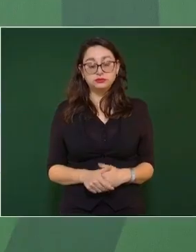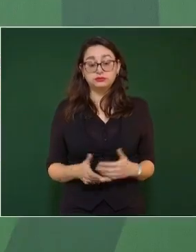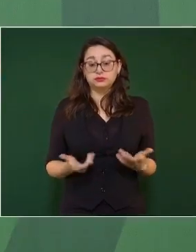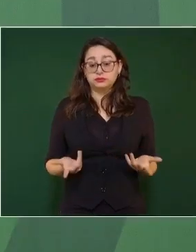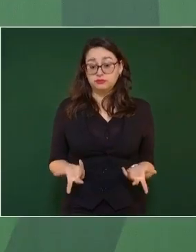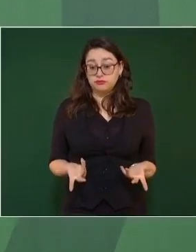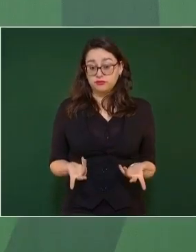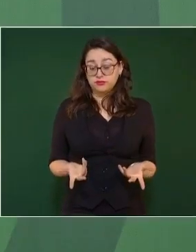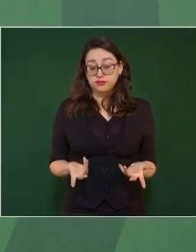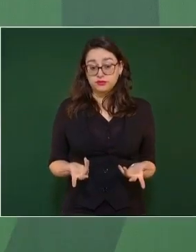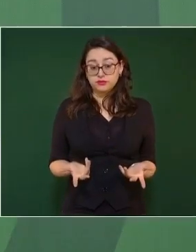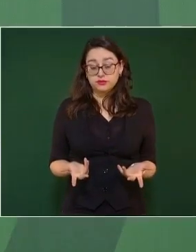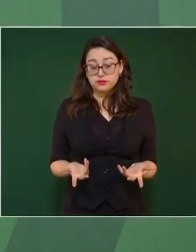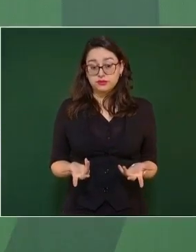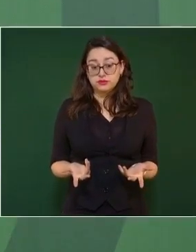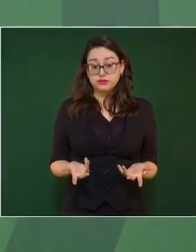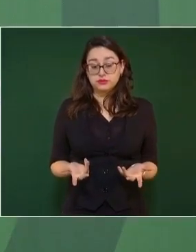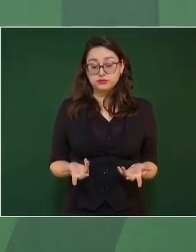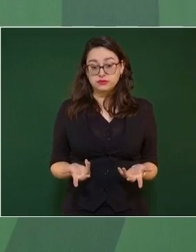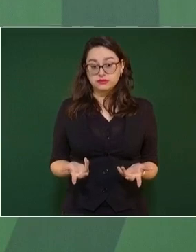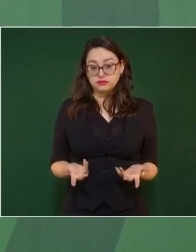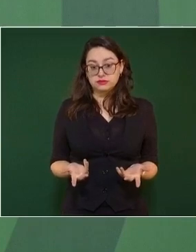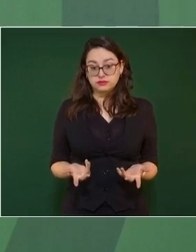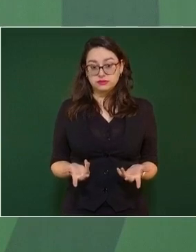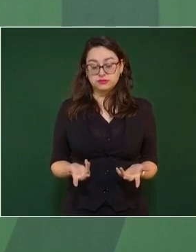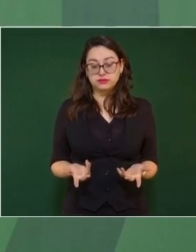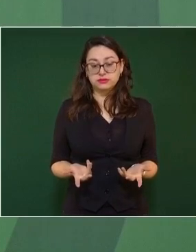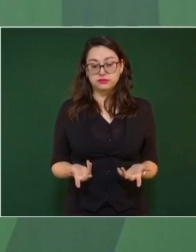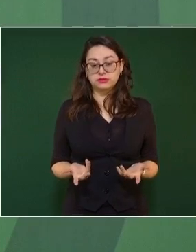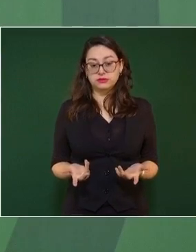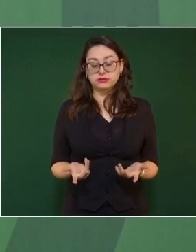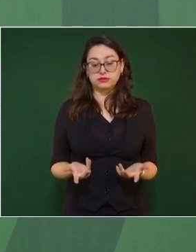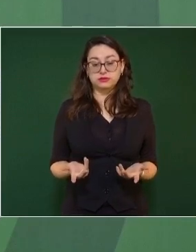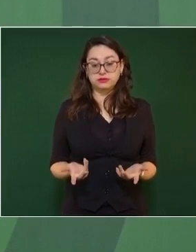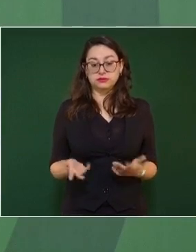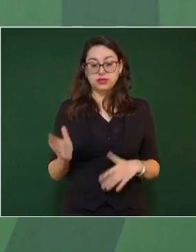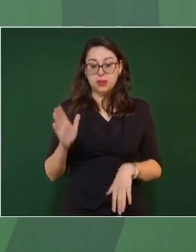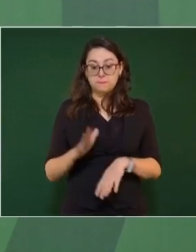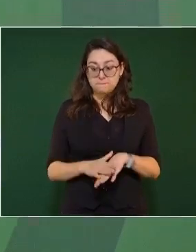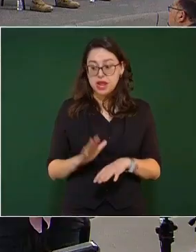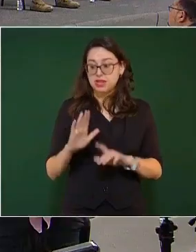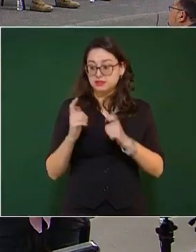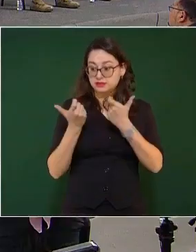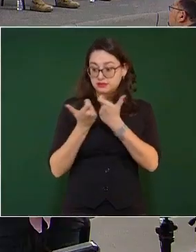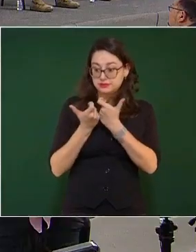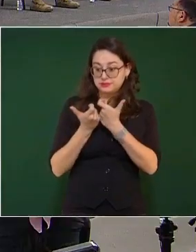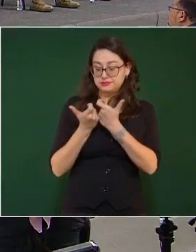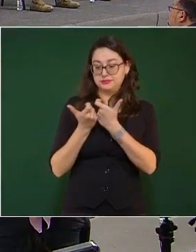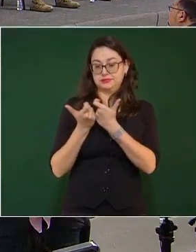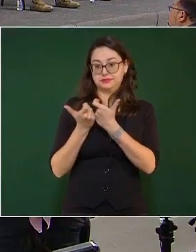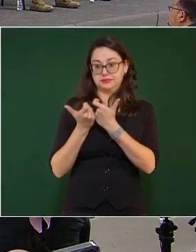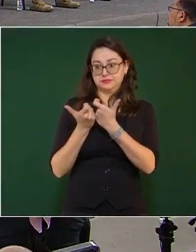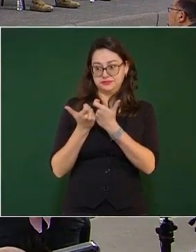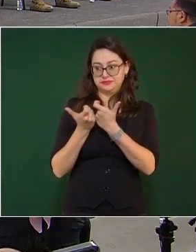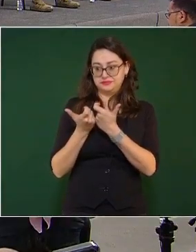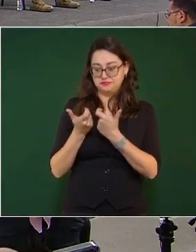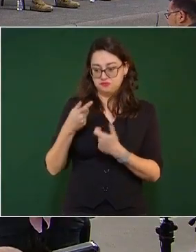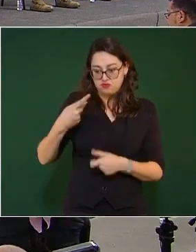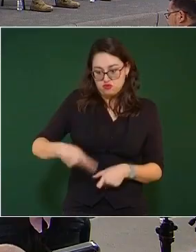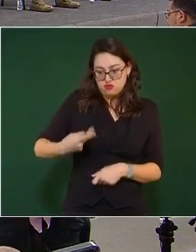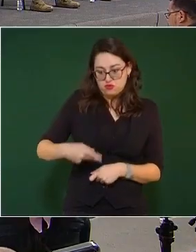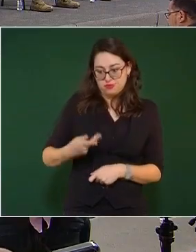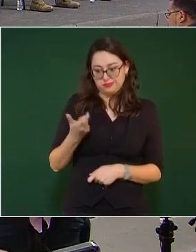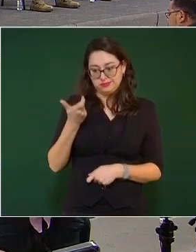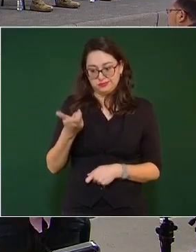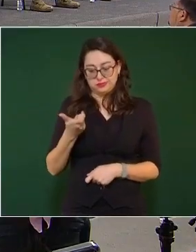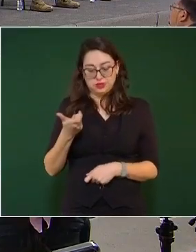en cuanto a el fortalecimiento de nuestra moneda. El peso es la